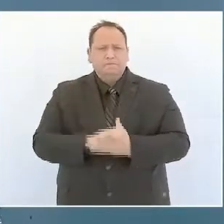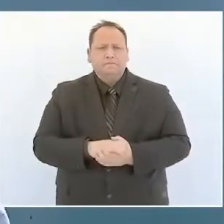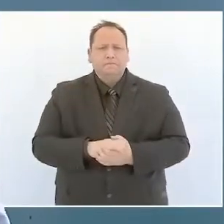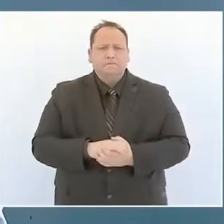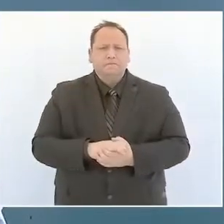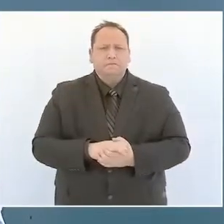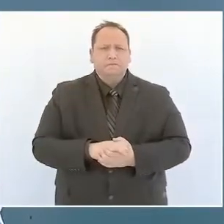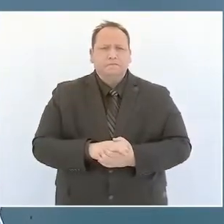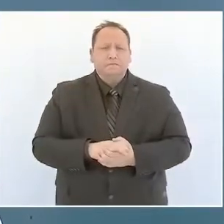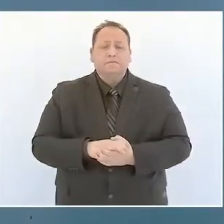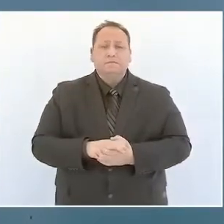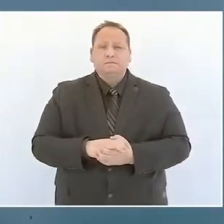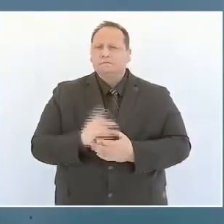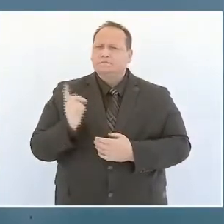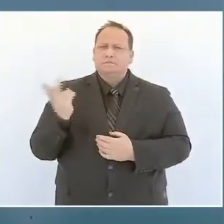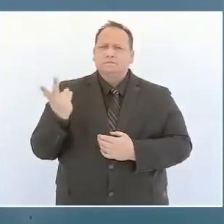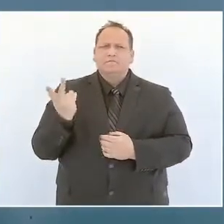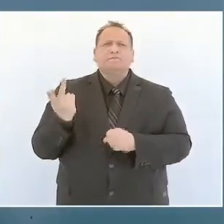que